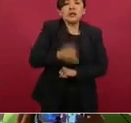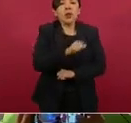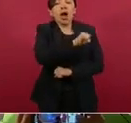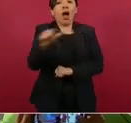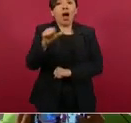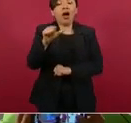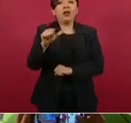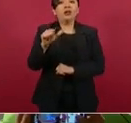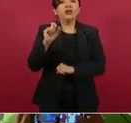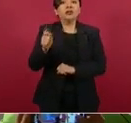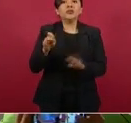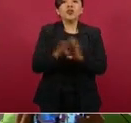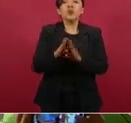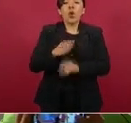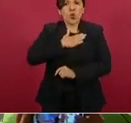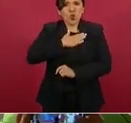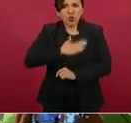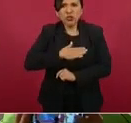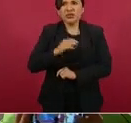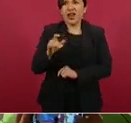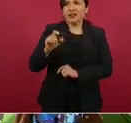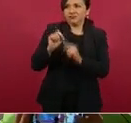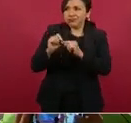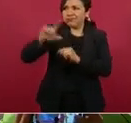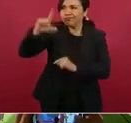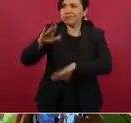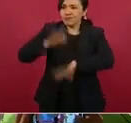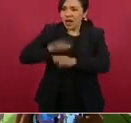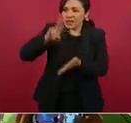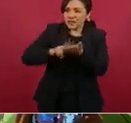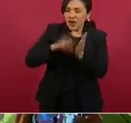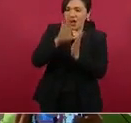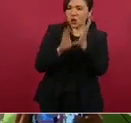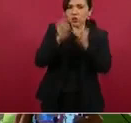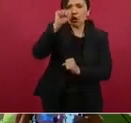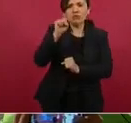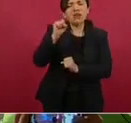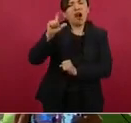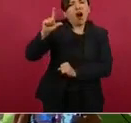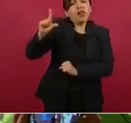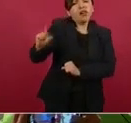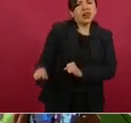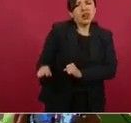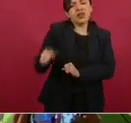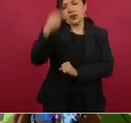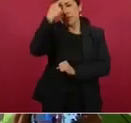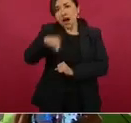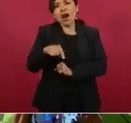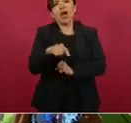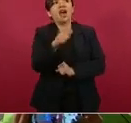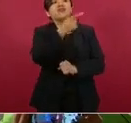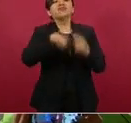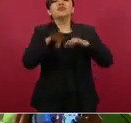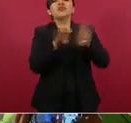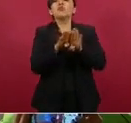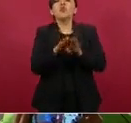principios de la justicia y de la Constitución a las meras consignas